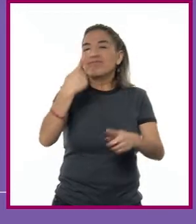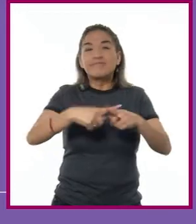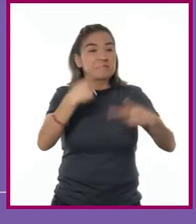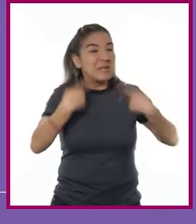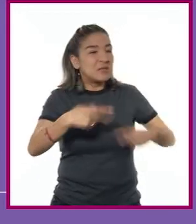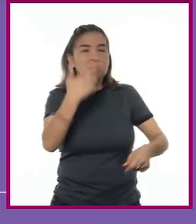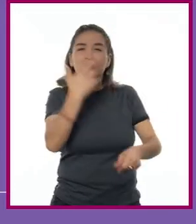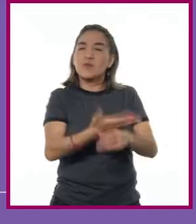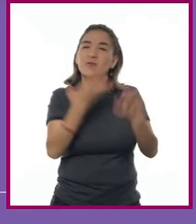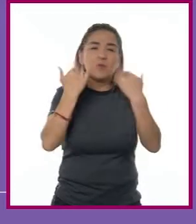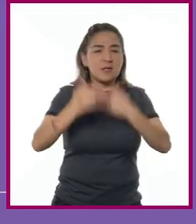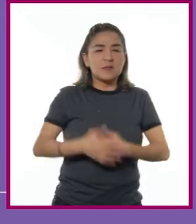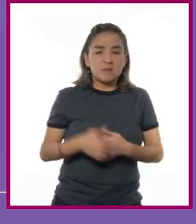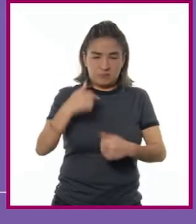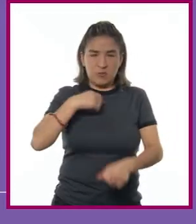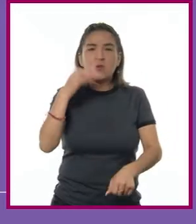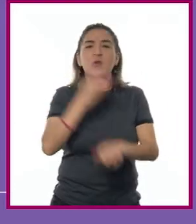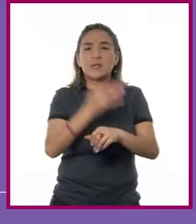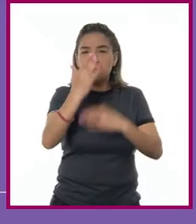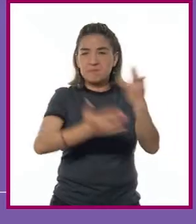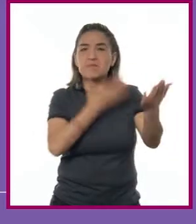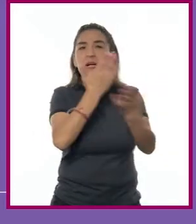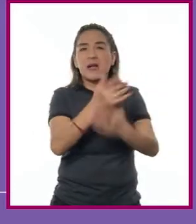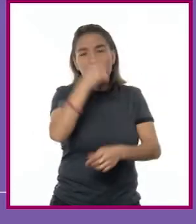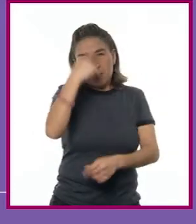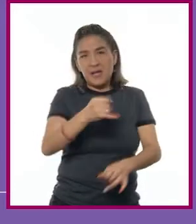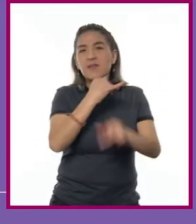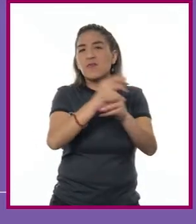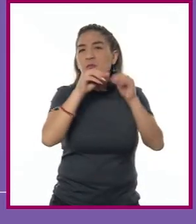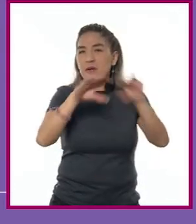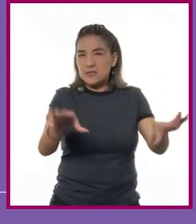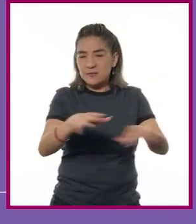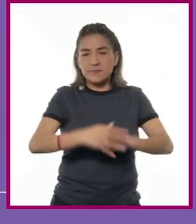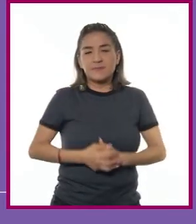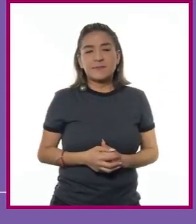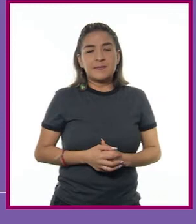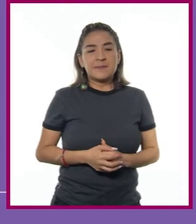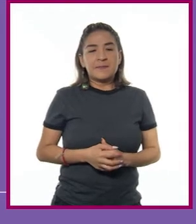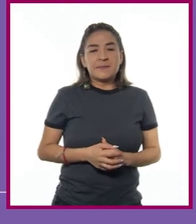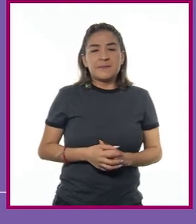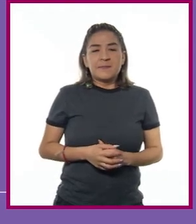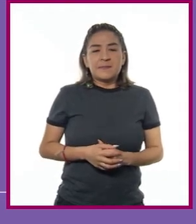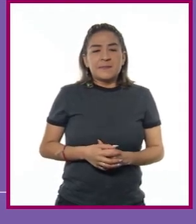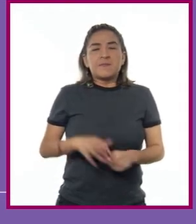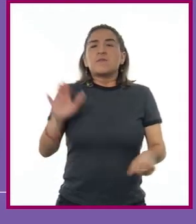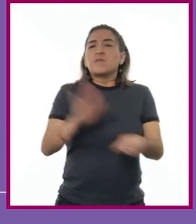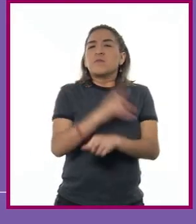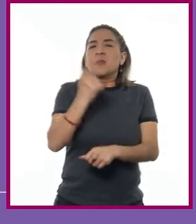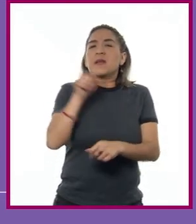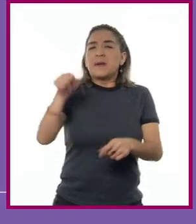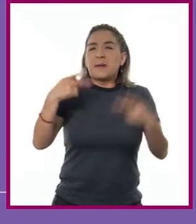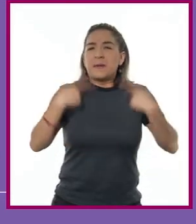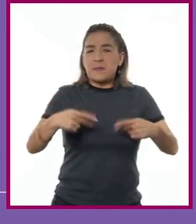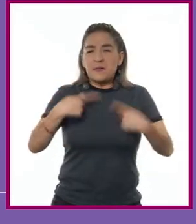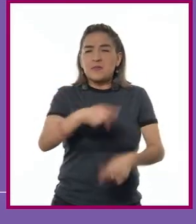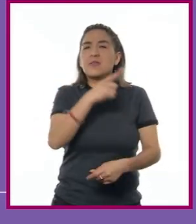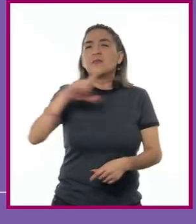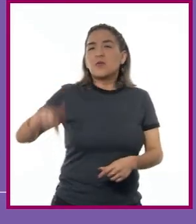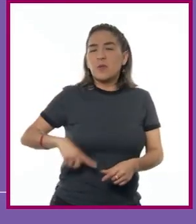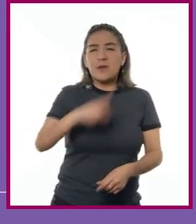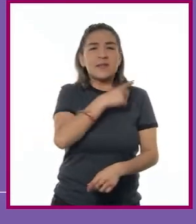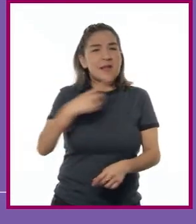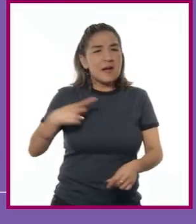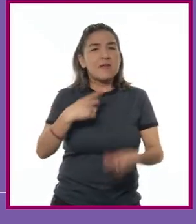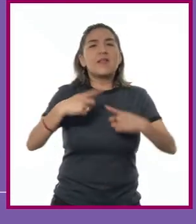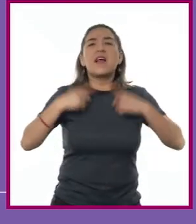bien. Haremos una solicitud formal a la unidad de transparencia. ¿Por qué las autoridades deben rendir cuentas?